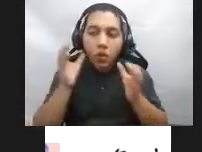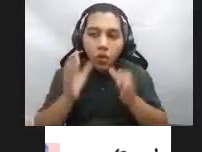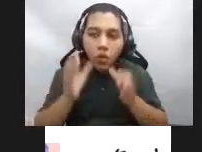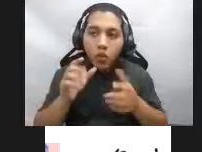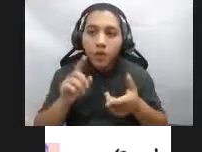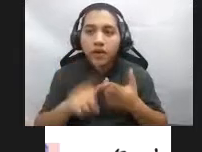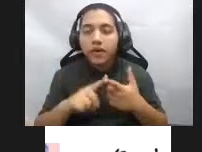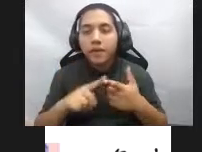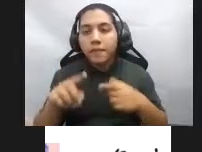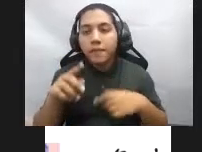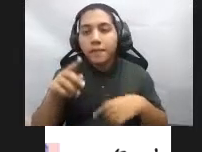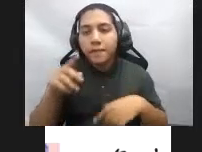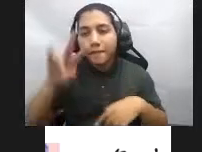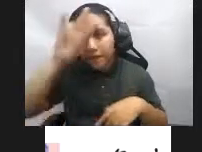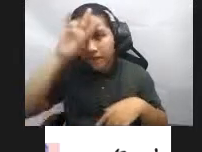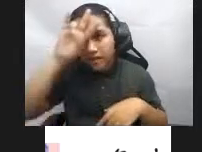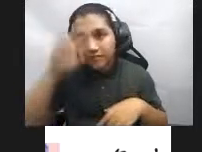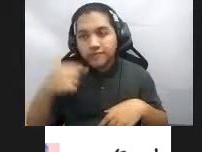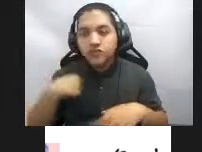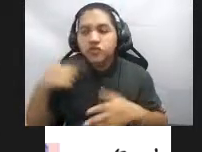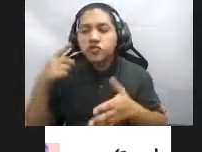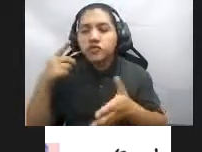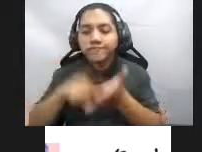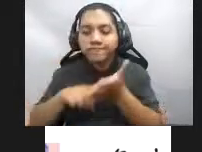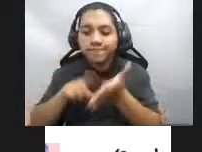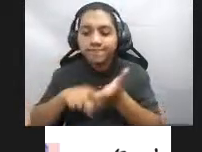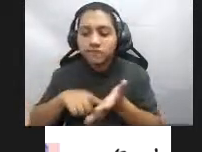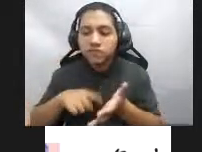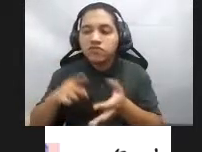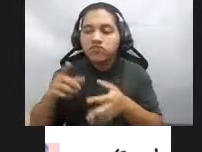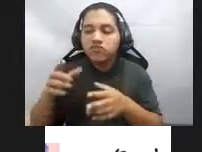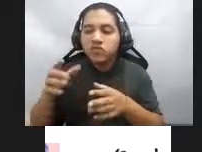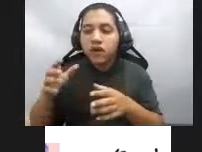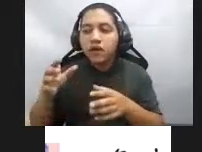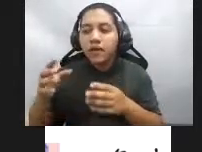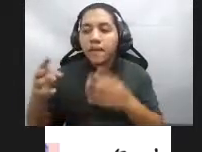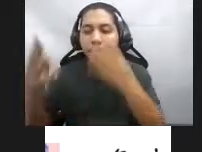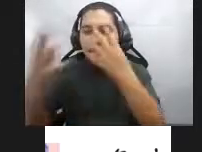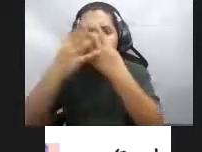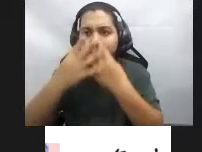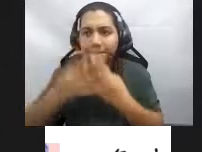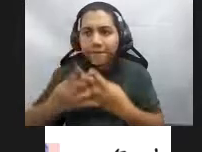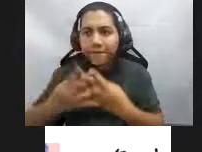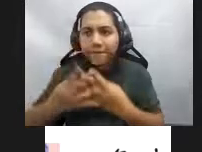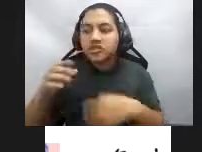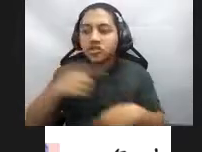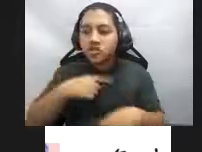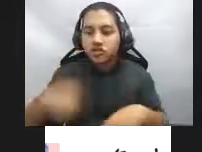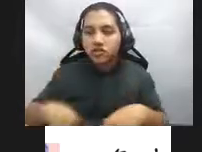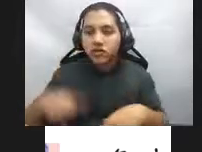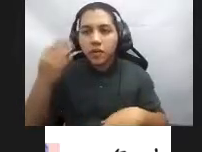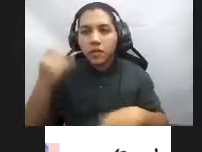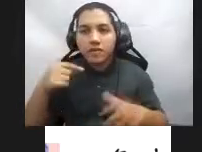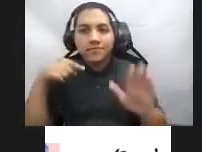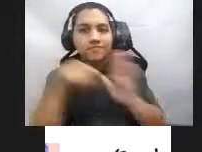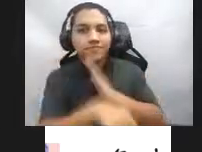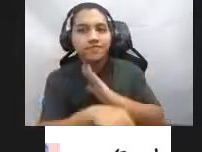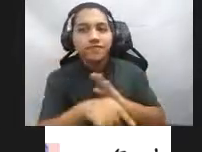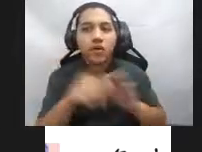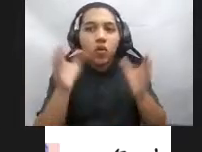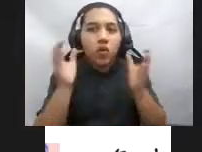investigué particularmente fue el de muchos confinados chinos que por cometer homicidios en Cuba